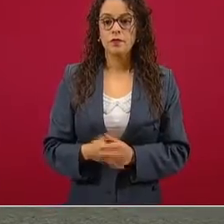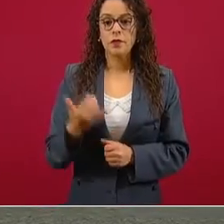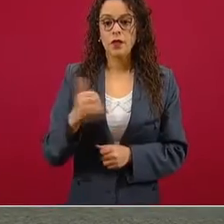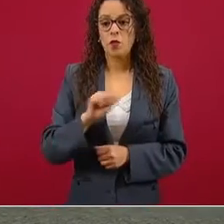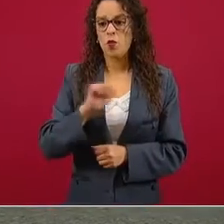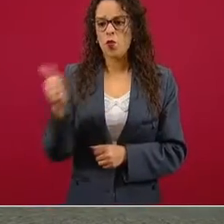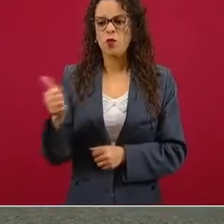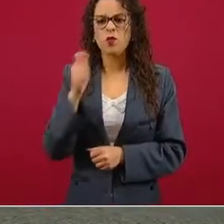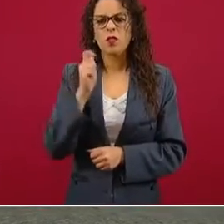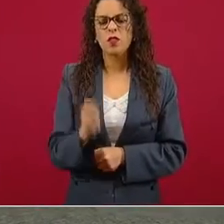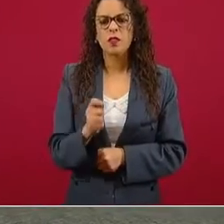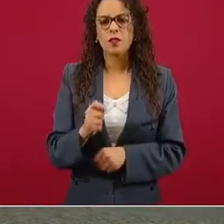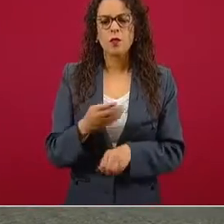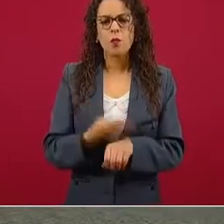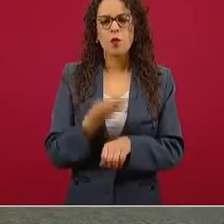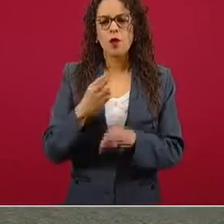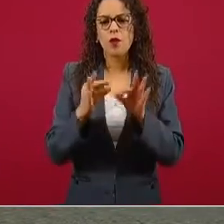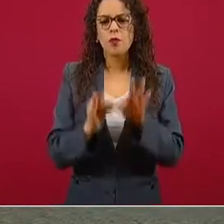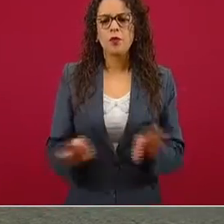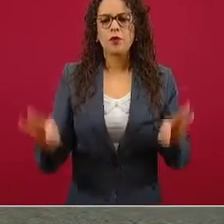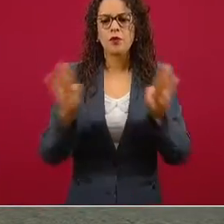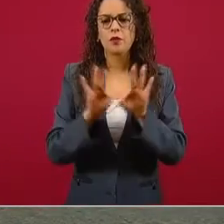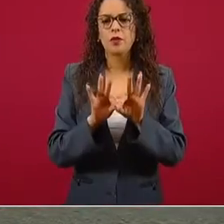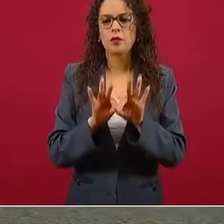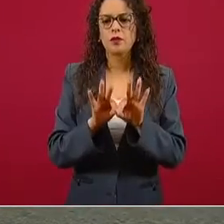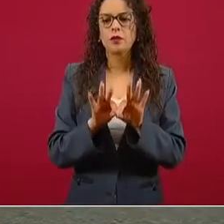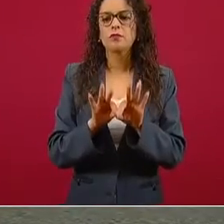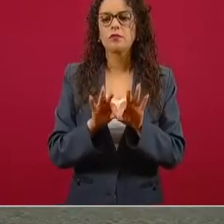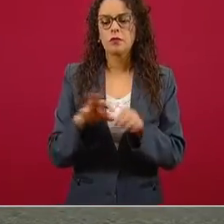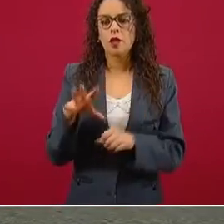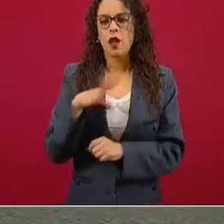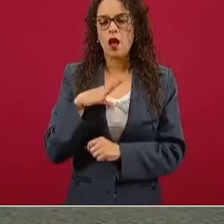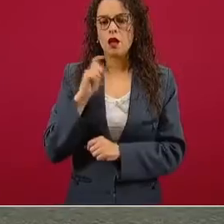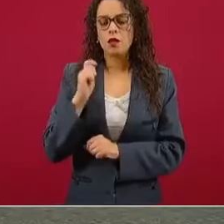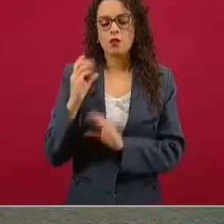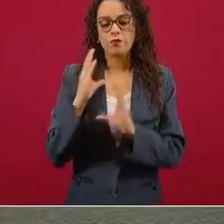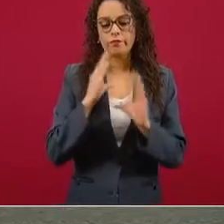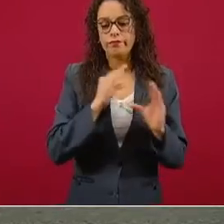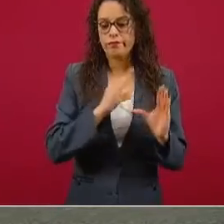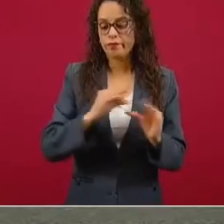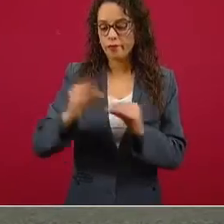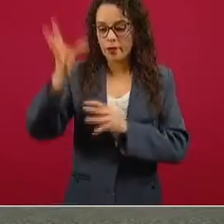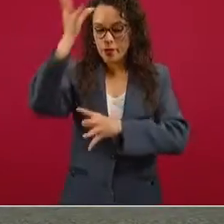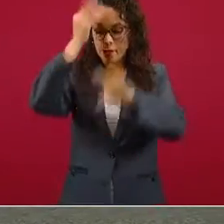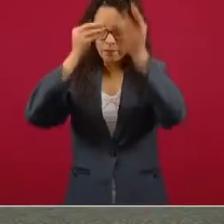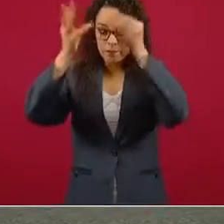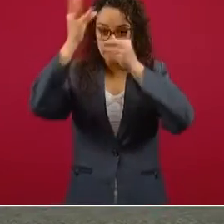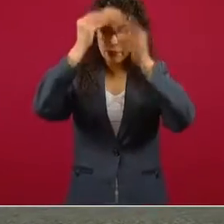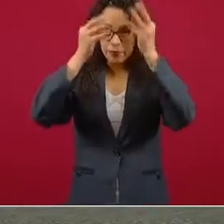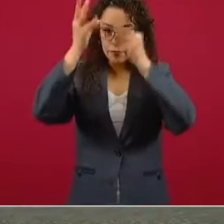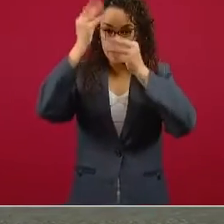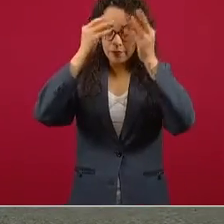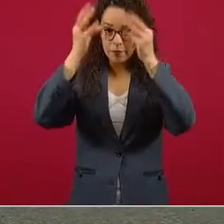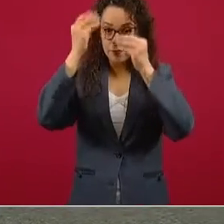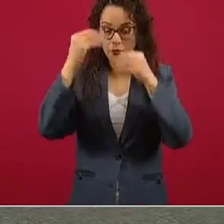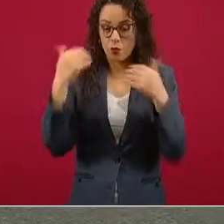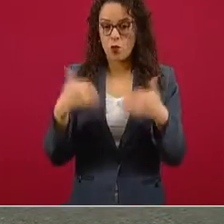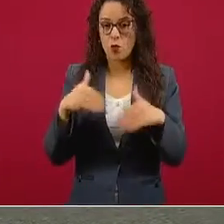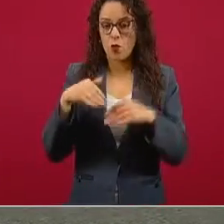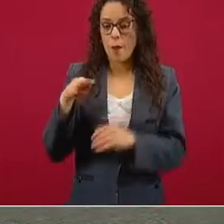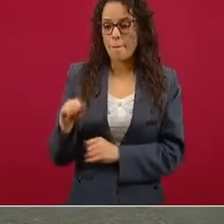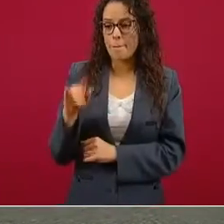se llevó a cabo un proceso de formación, de capacitación de miles